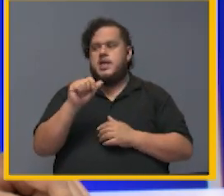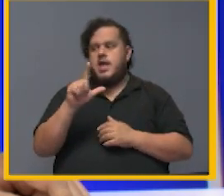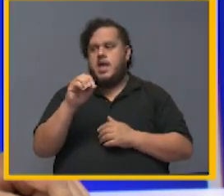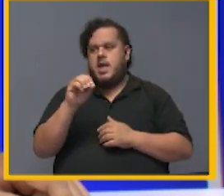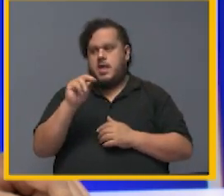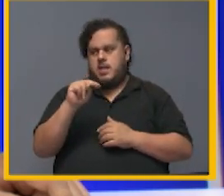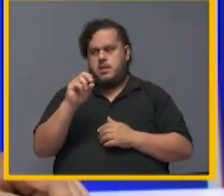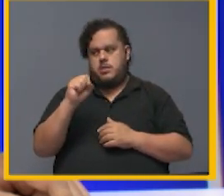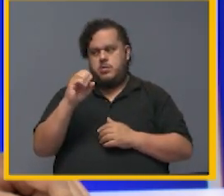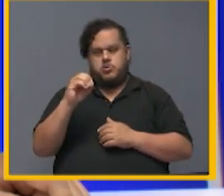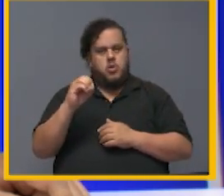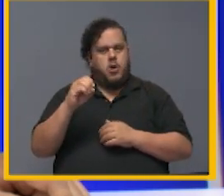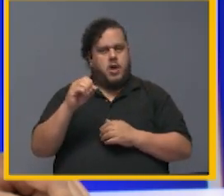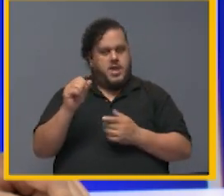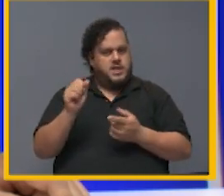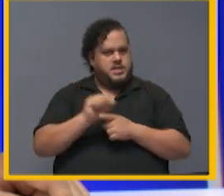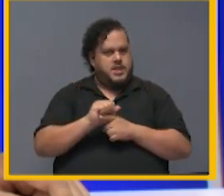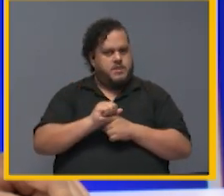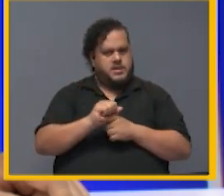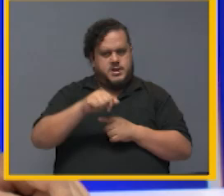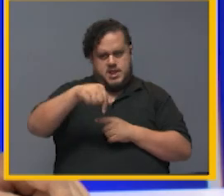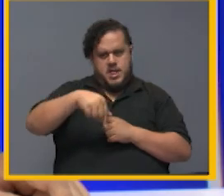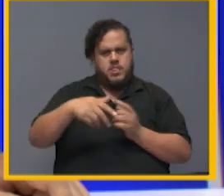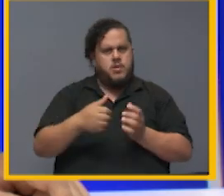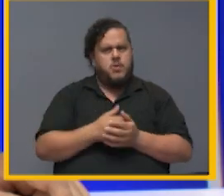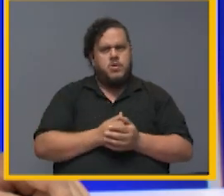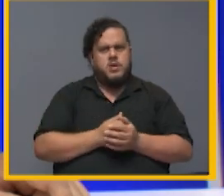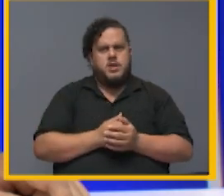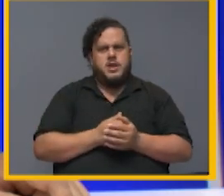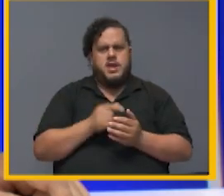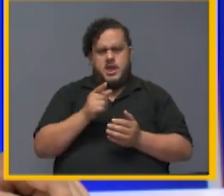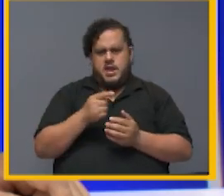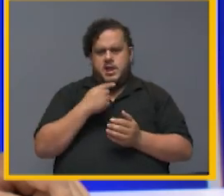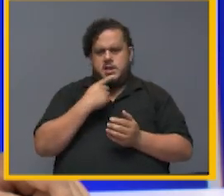hoy. Yo le entendí